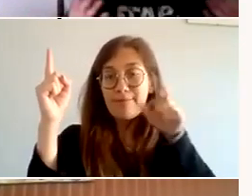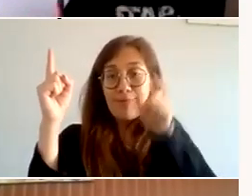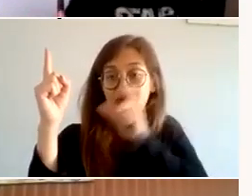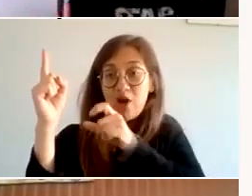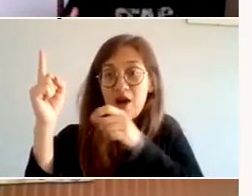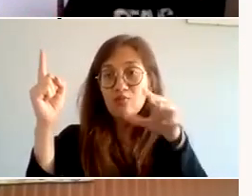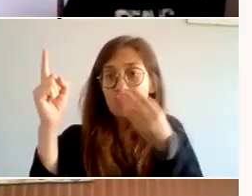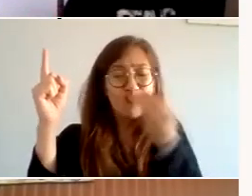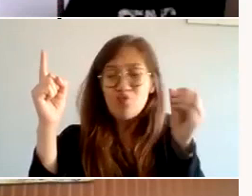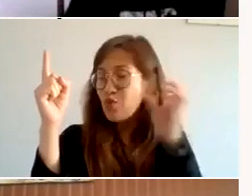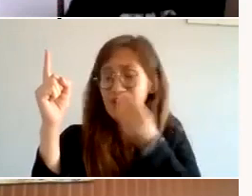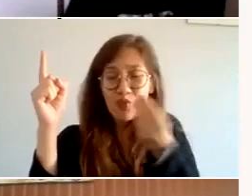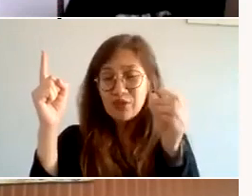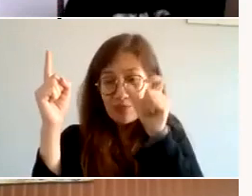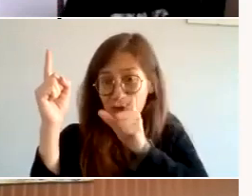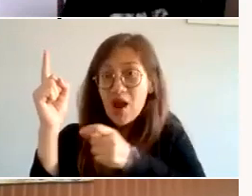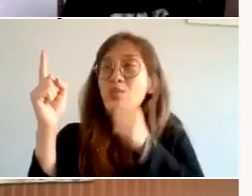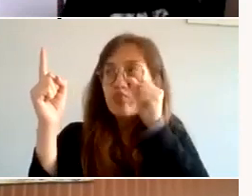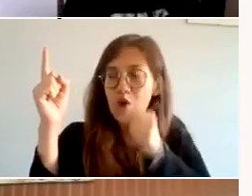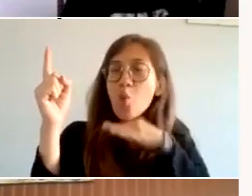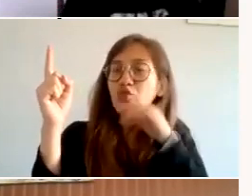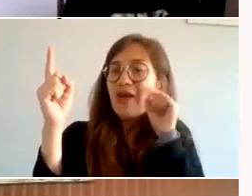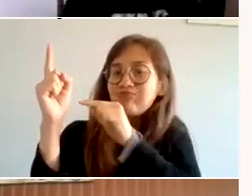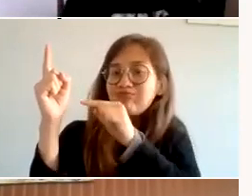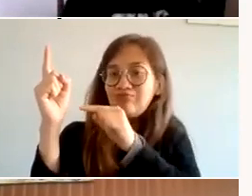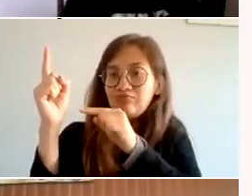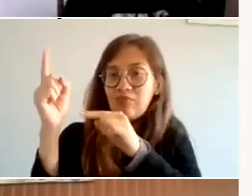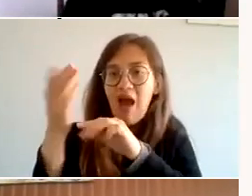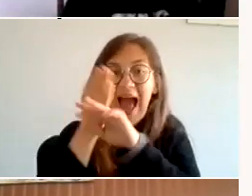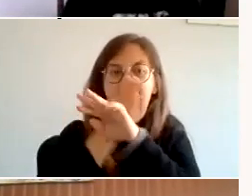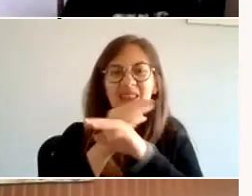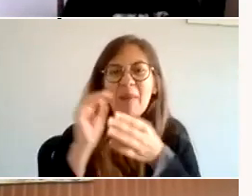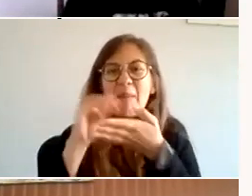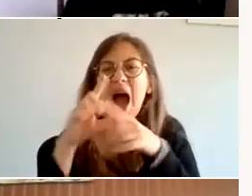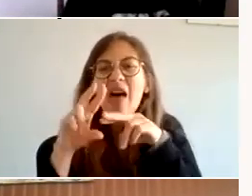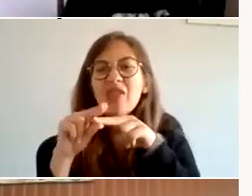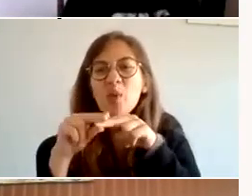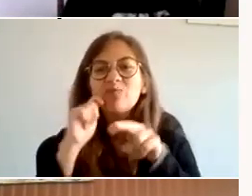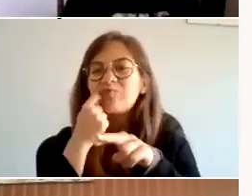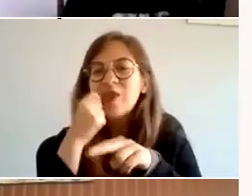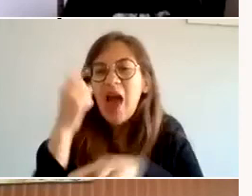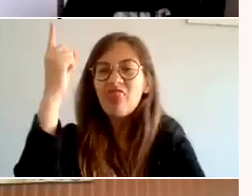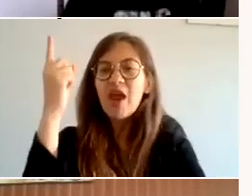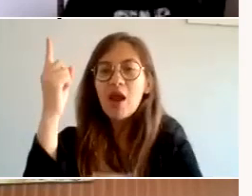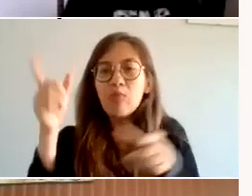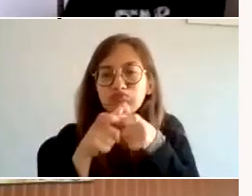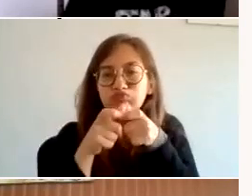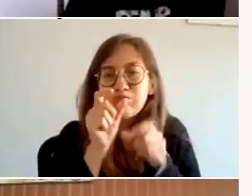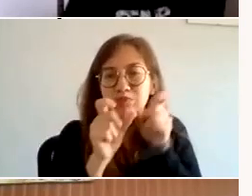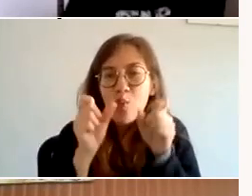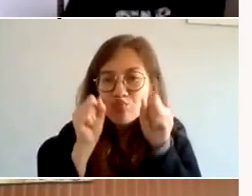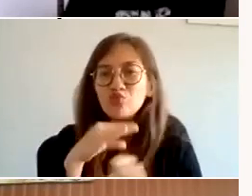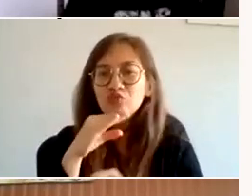tener señal, ¿ya? Pero si se dan cuenta, al final de cuentas, cada una de estas antenas que vemos acá tiene físicamente un